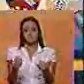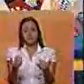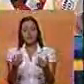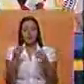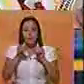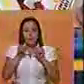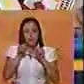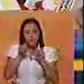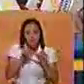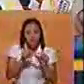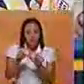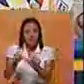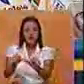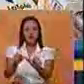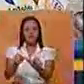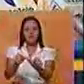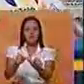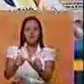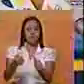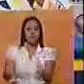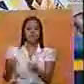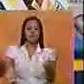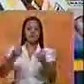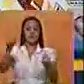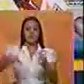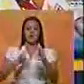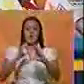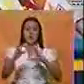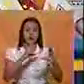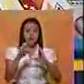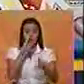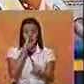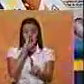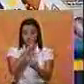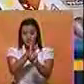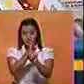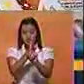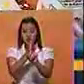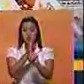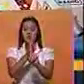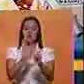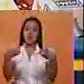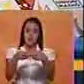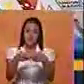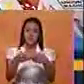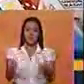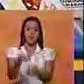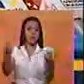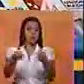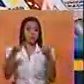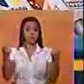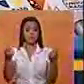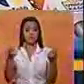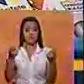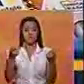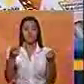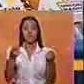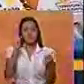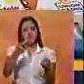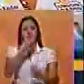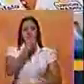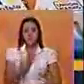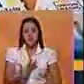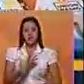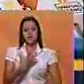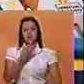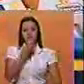del seguimiento de la campaña y la misma regulación y la comunicación directa que tenemos con los medios de comunicación, podamos tener una buena campaña